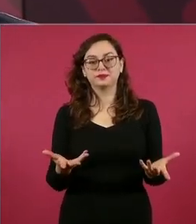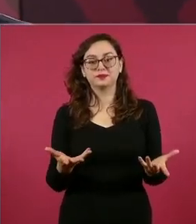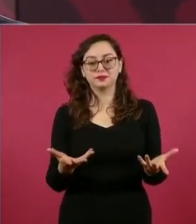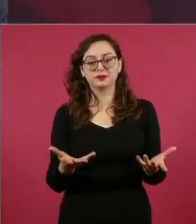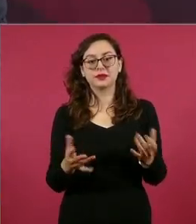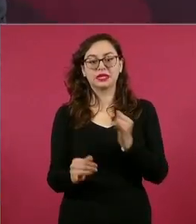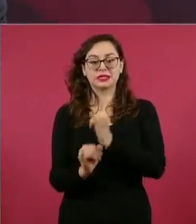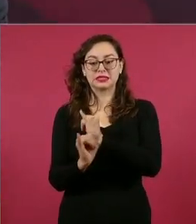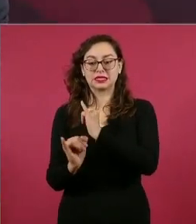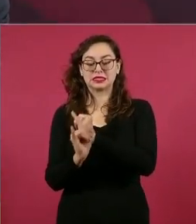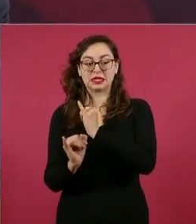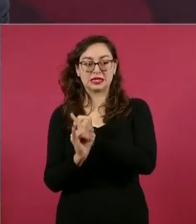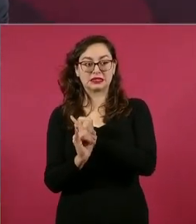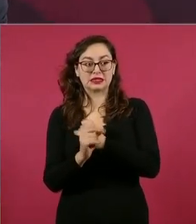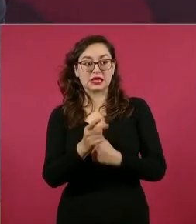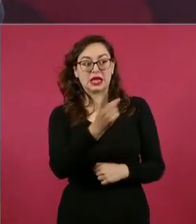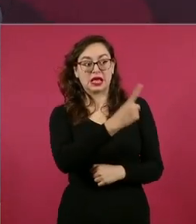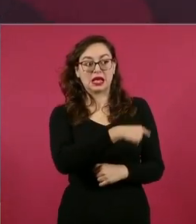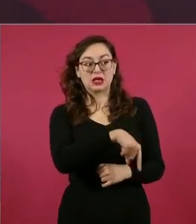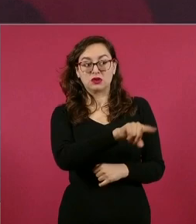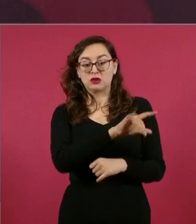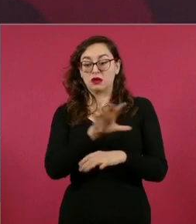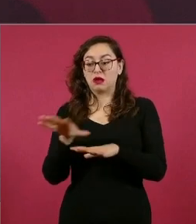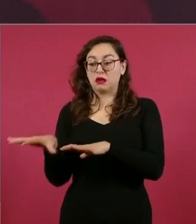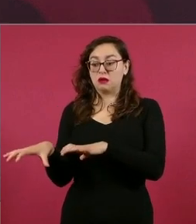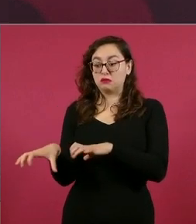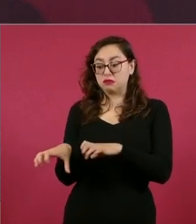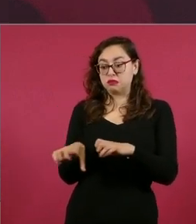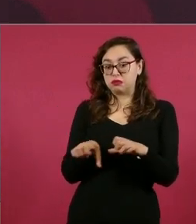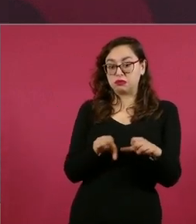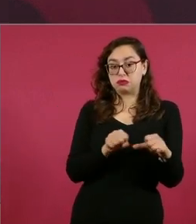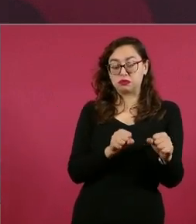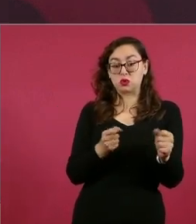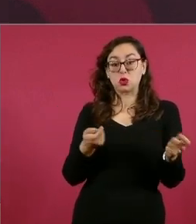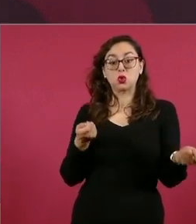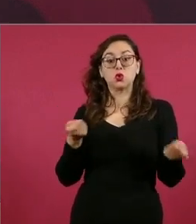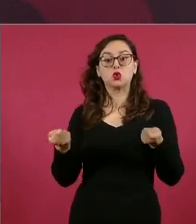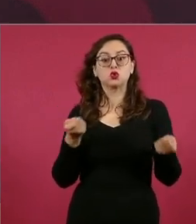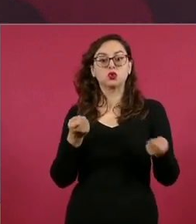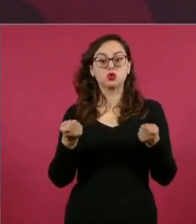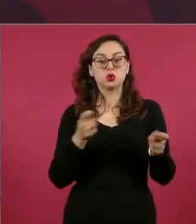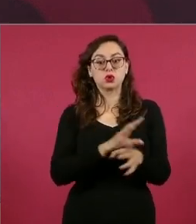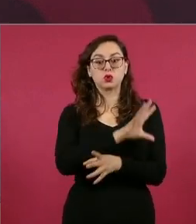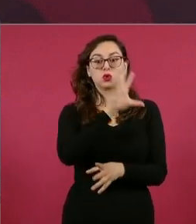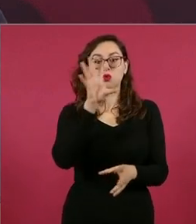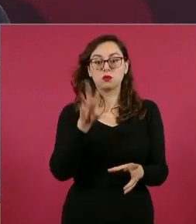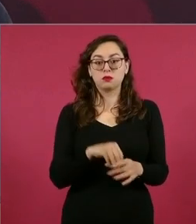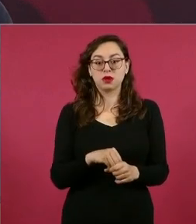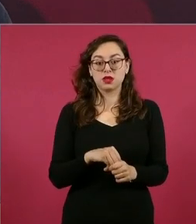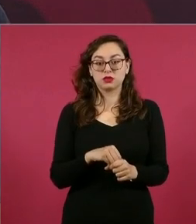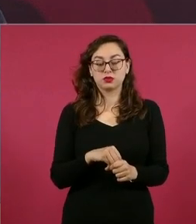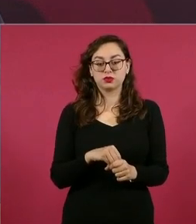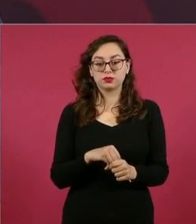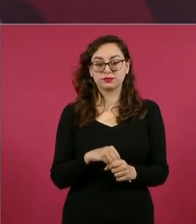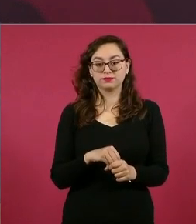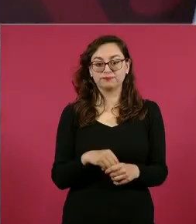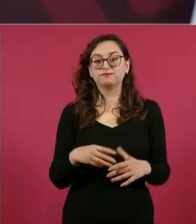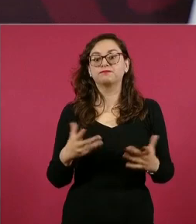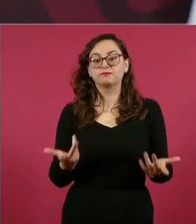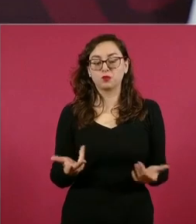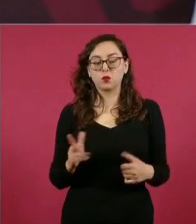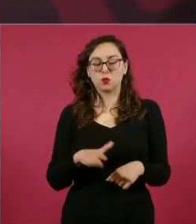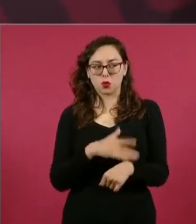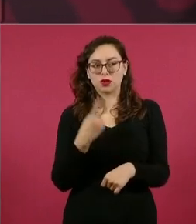de las redes de lo electrónico como ya esto está en